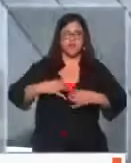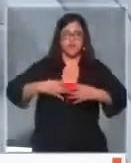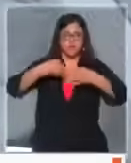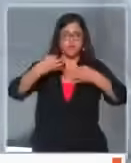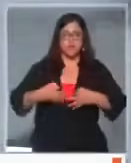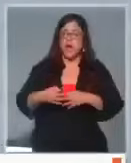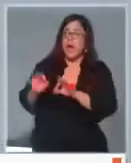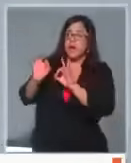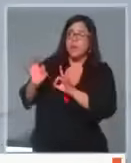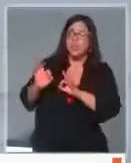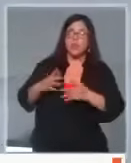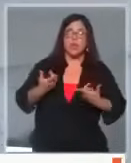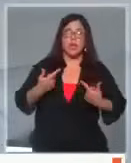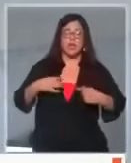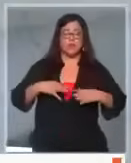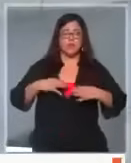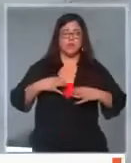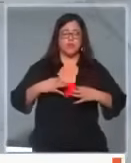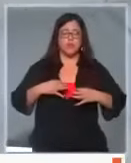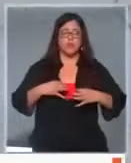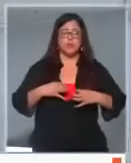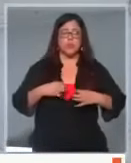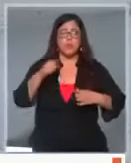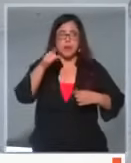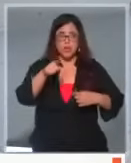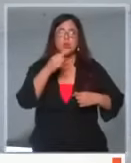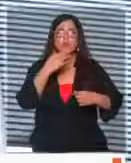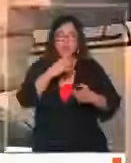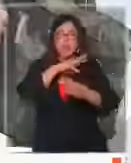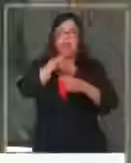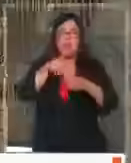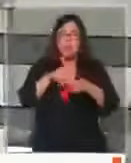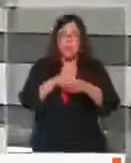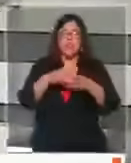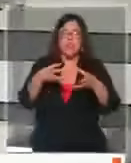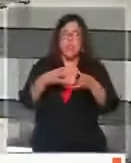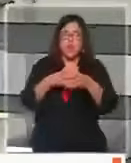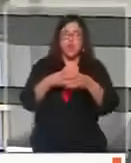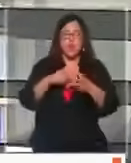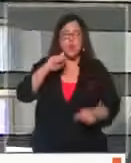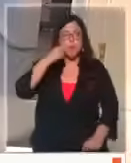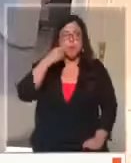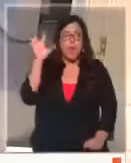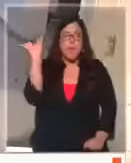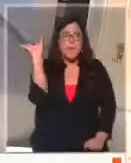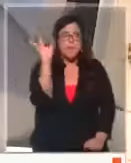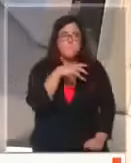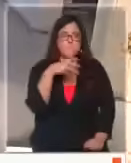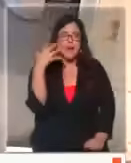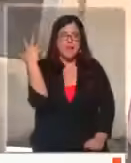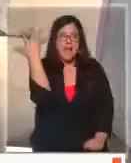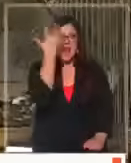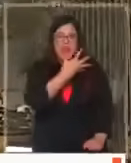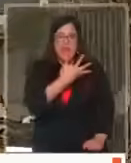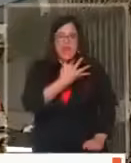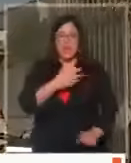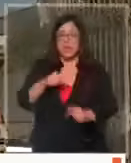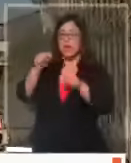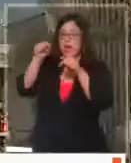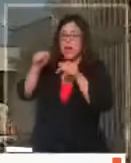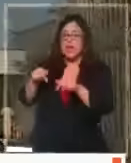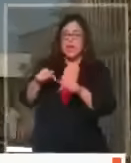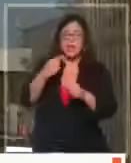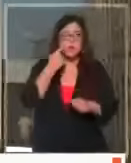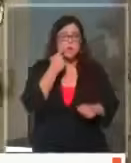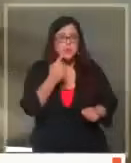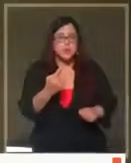Excelente. La polera, para que pueda ser una más de las Panteras Negras. Ya uniformados, lo siguiente que nos toca en la lista es conocer